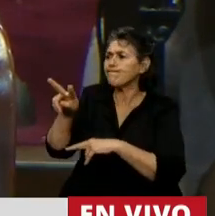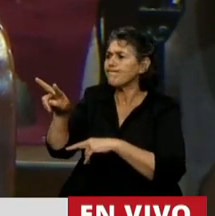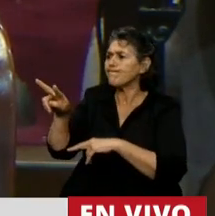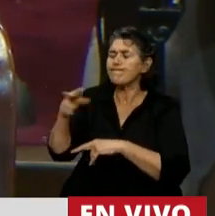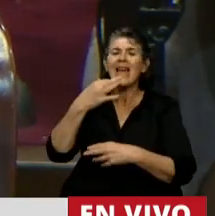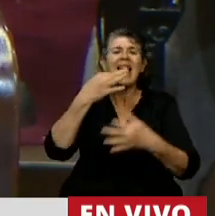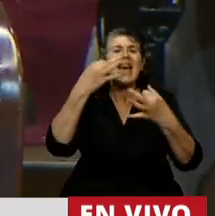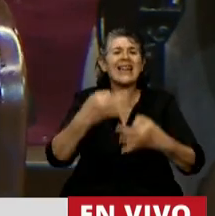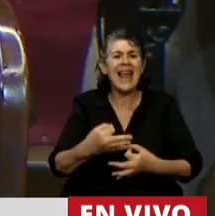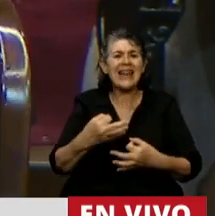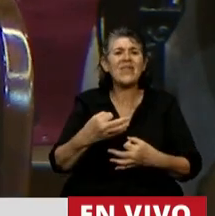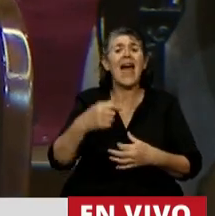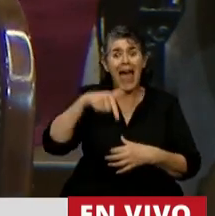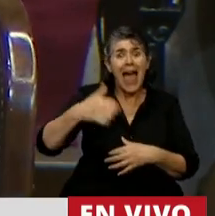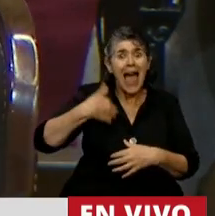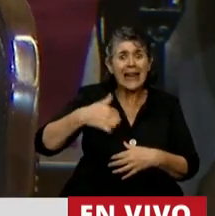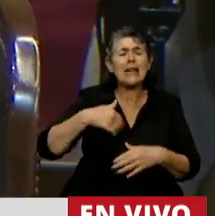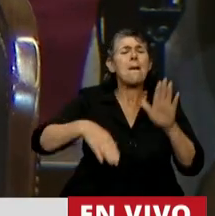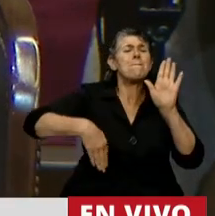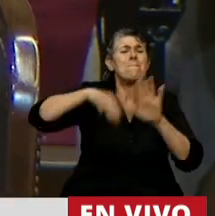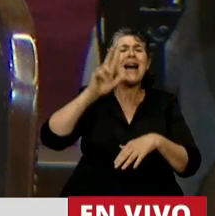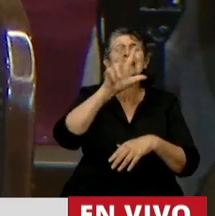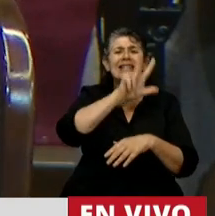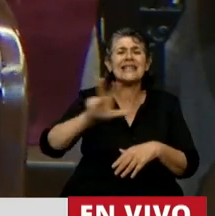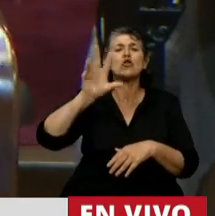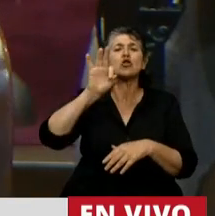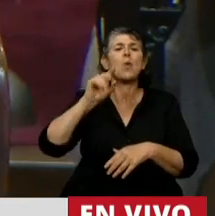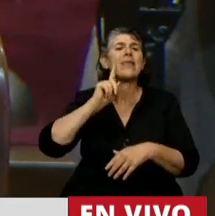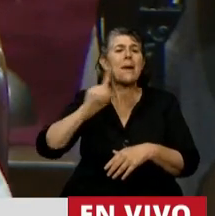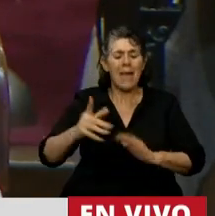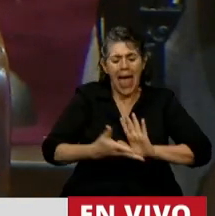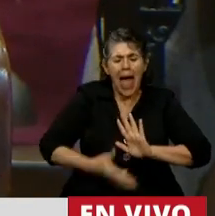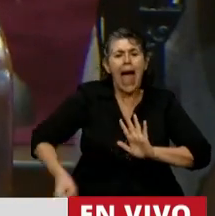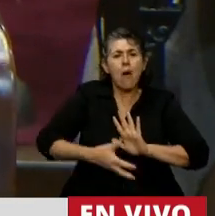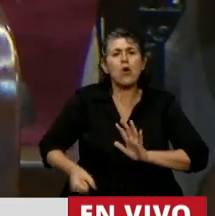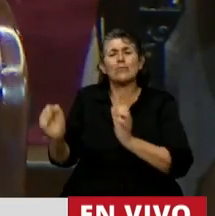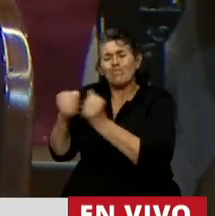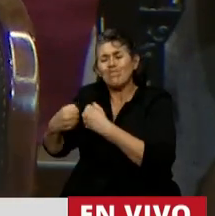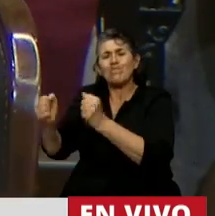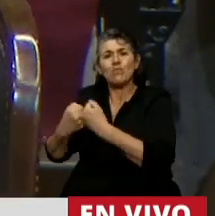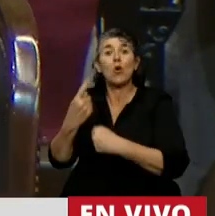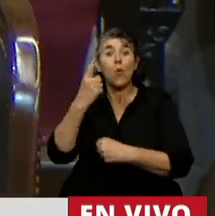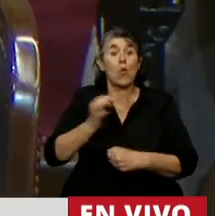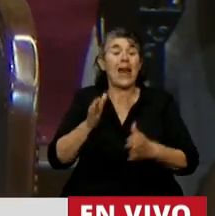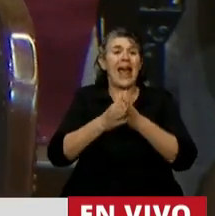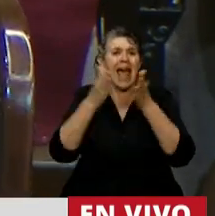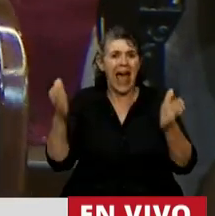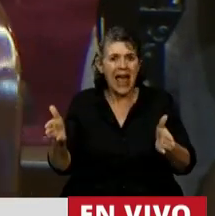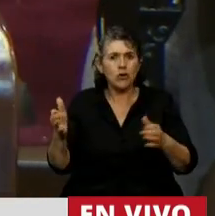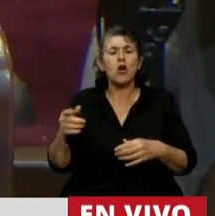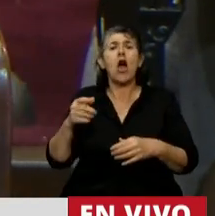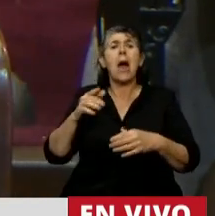de 350.000 abortos clandestinos por año, de los cuales más de 60.000 implican